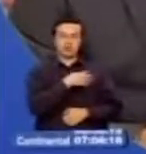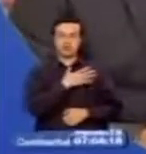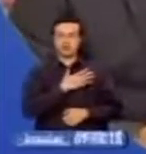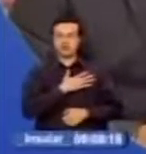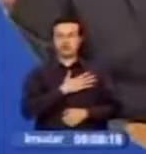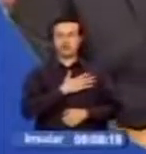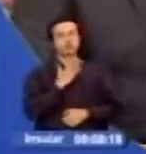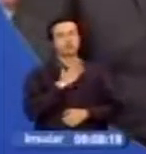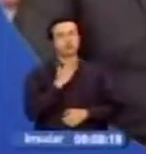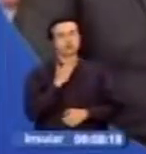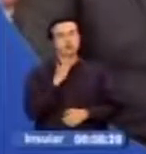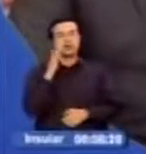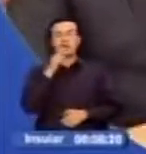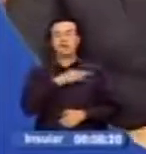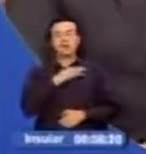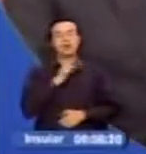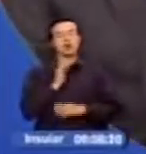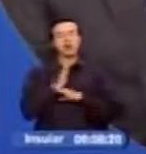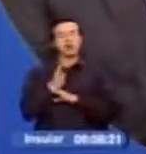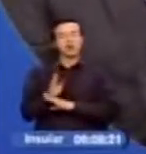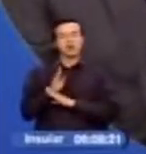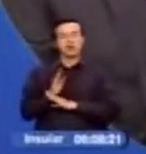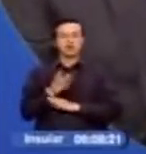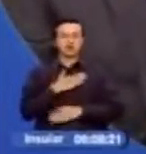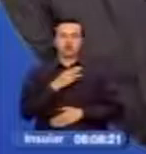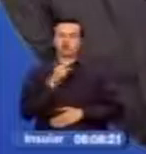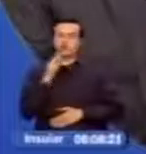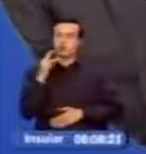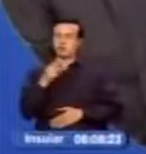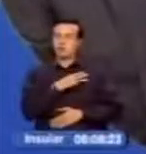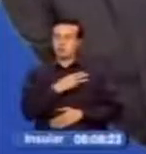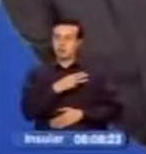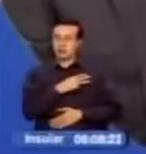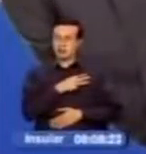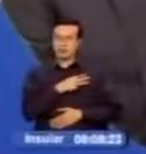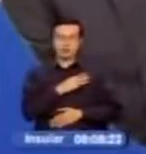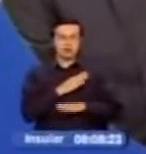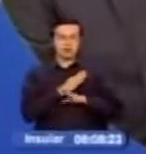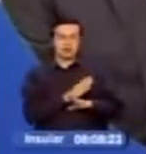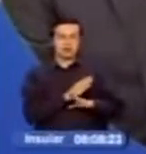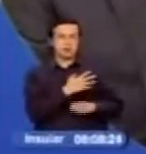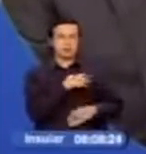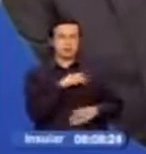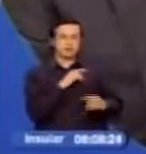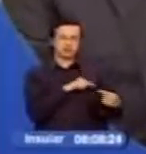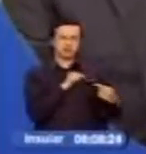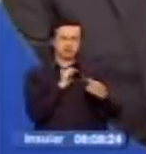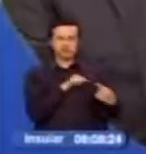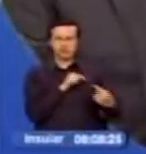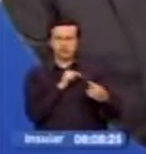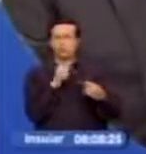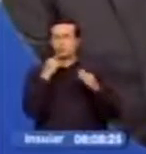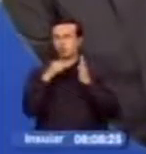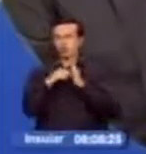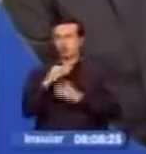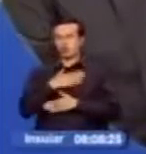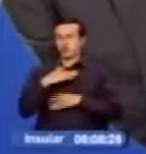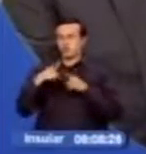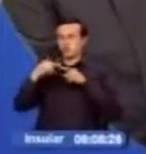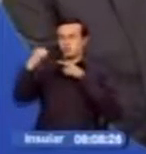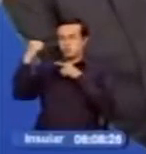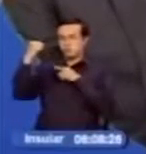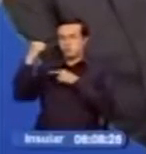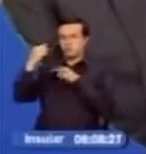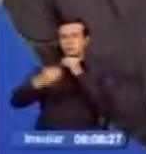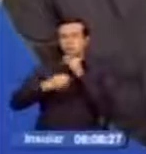tengo que paralizarlo al Emelec. Y si soy del Emelec, tengo que paralizarlo al Barcelona. Entonces, si yo soy de oposición, ¿qué tengo que